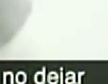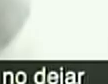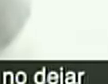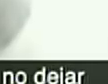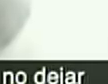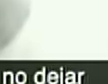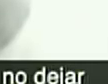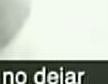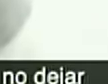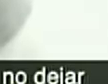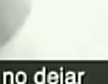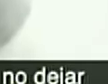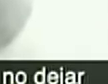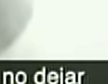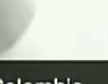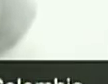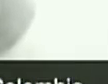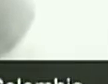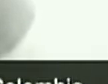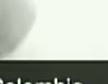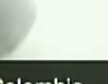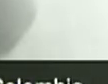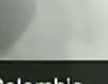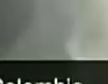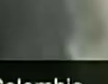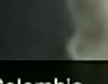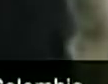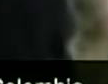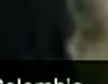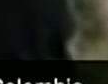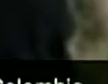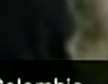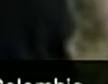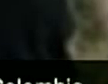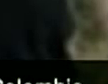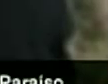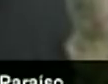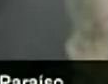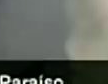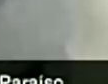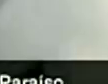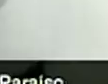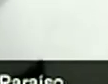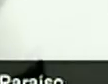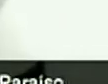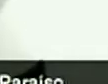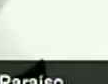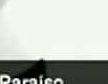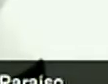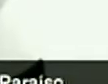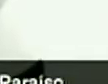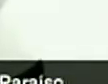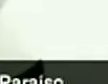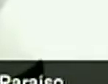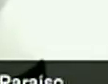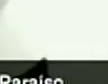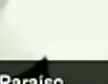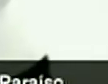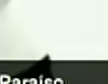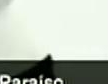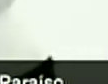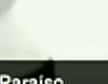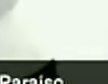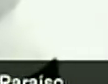no dejar que nadie viera a Guaidó cuando lo pasaran de Venezuela para Colombia cuando arriba de Juan